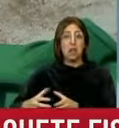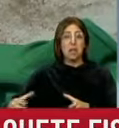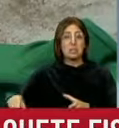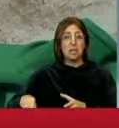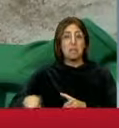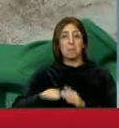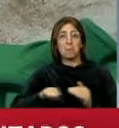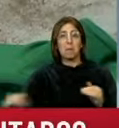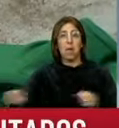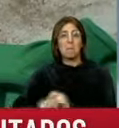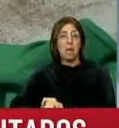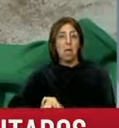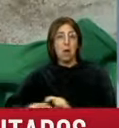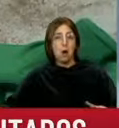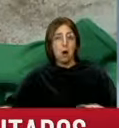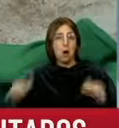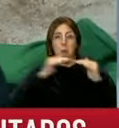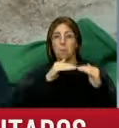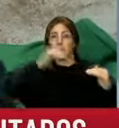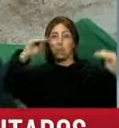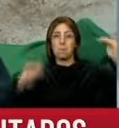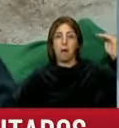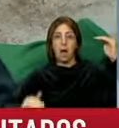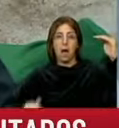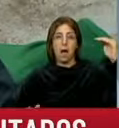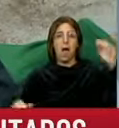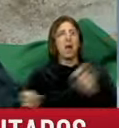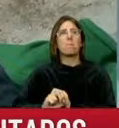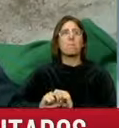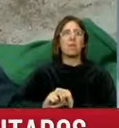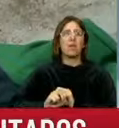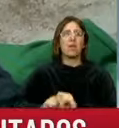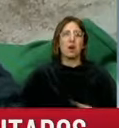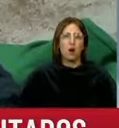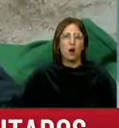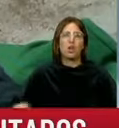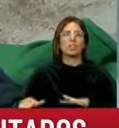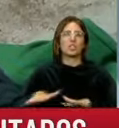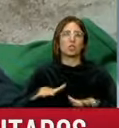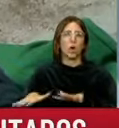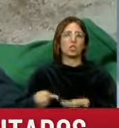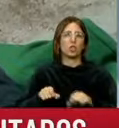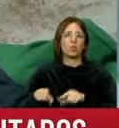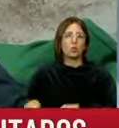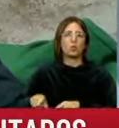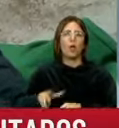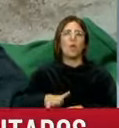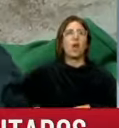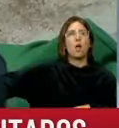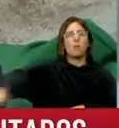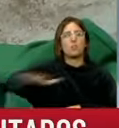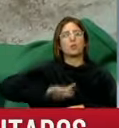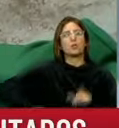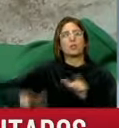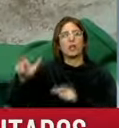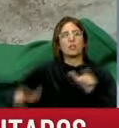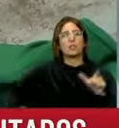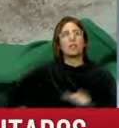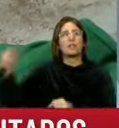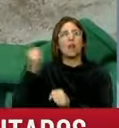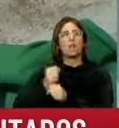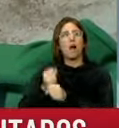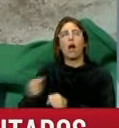muchacho, un trabajador de una imprenta, dijo. Así que las regaló un empresario. Sí, sí, dijo, ¿dónde la sacaron? La regaló un empresario, por la comisión interna. Mirá el